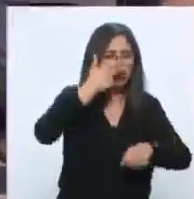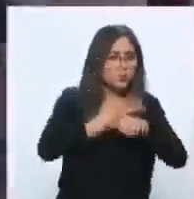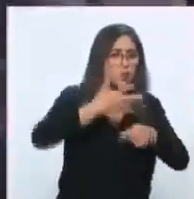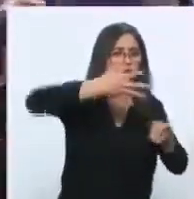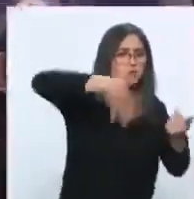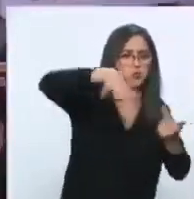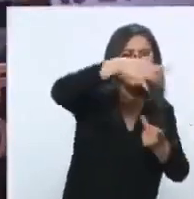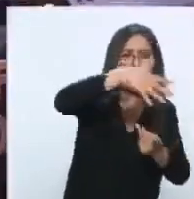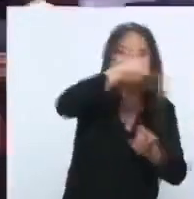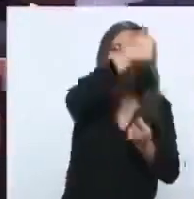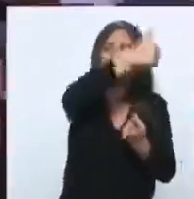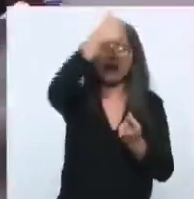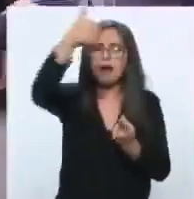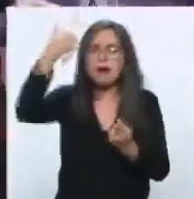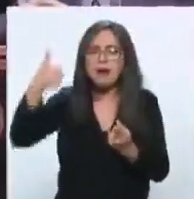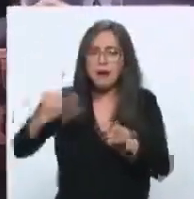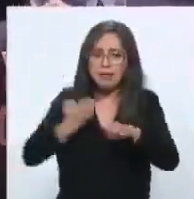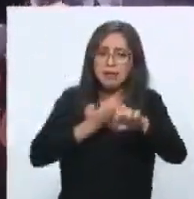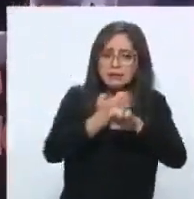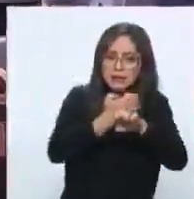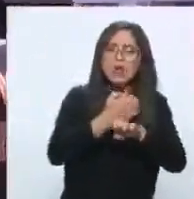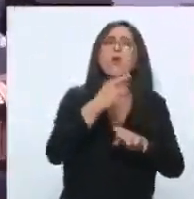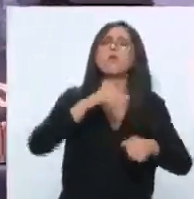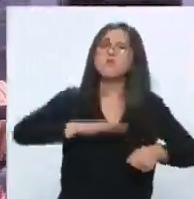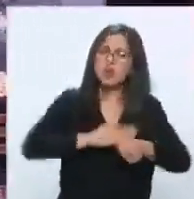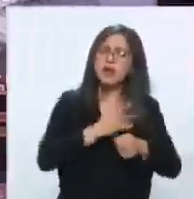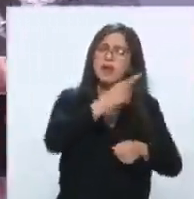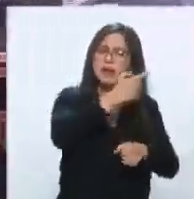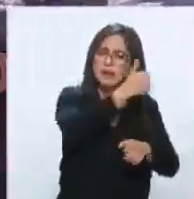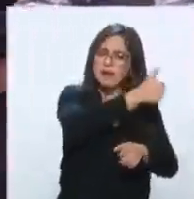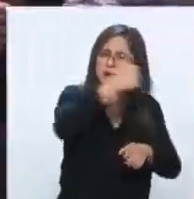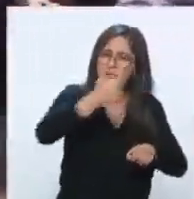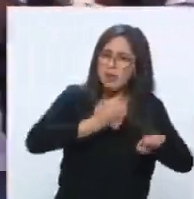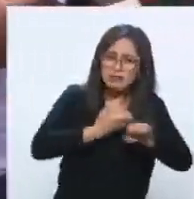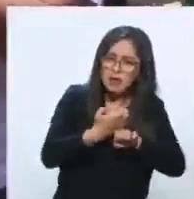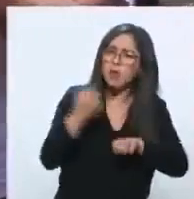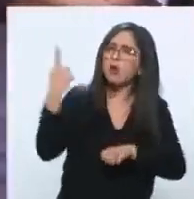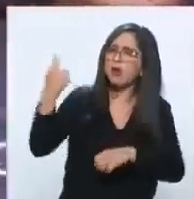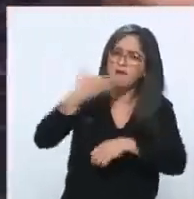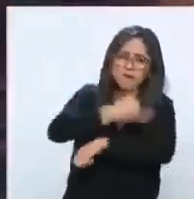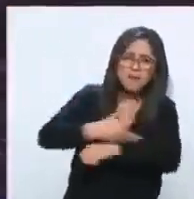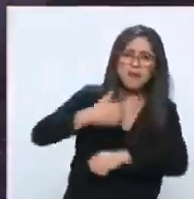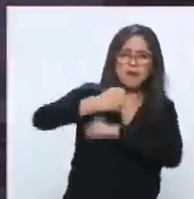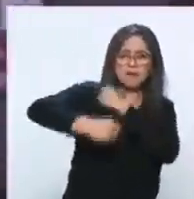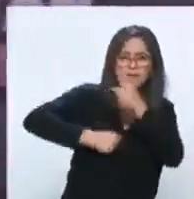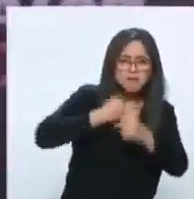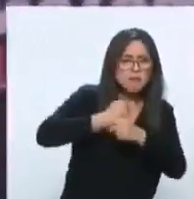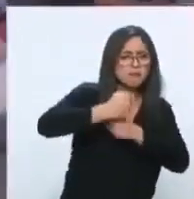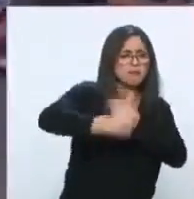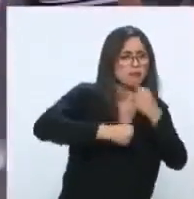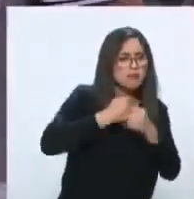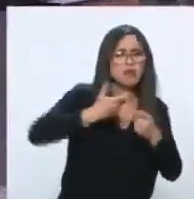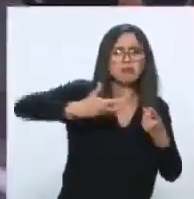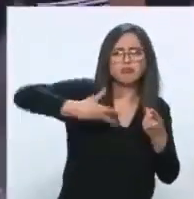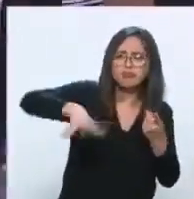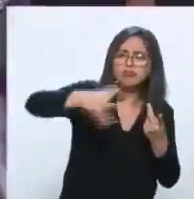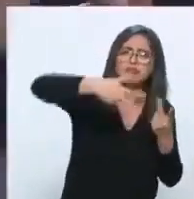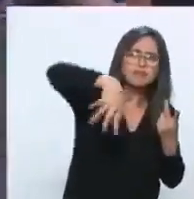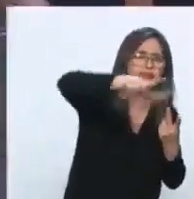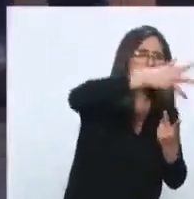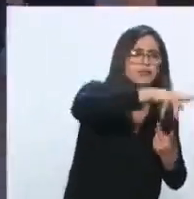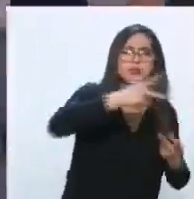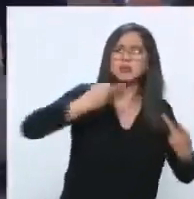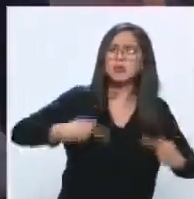porque sabemos, y aquí subrayo desde el Estado, porque sabemos que los familiares llevan años en la búsqueda de sus seres queridos, y tenemos que recordar que